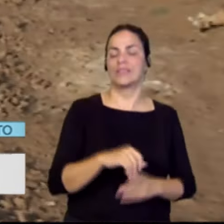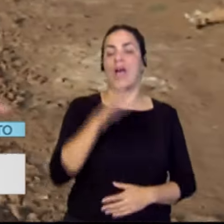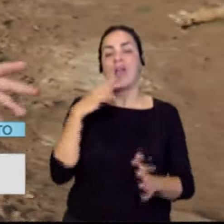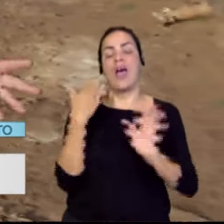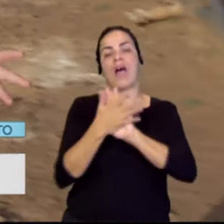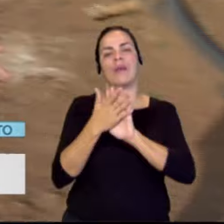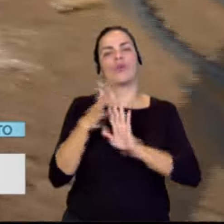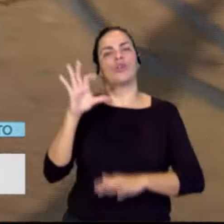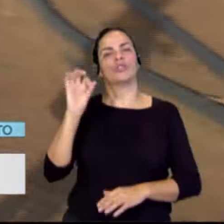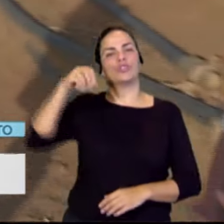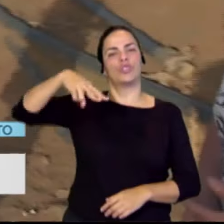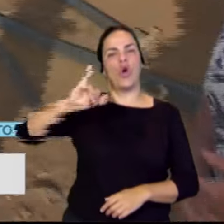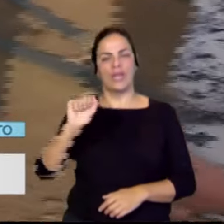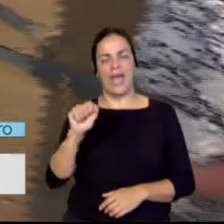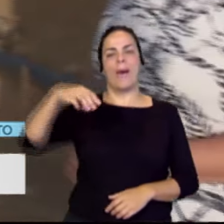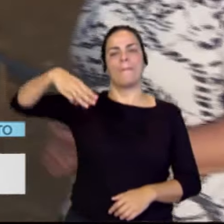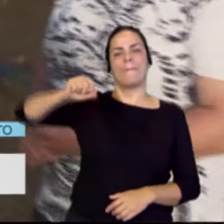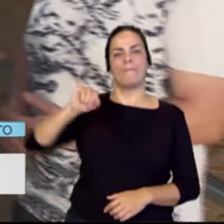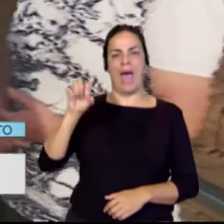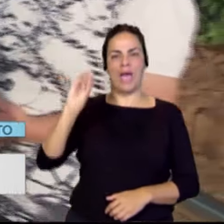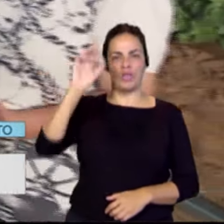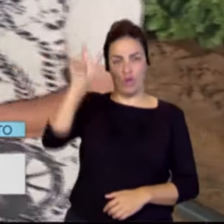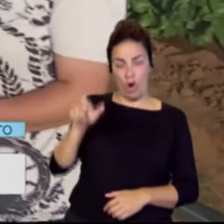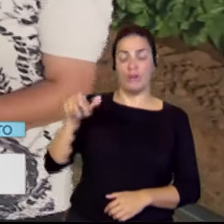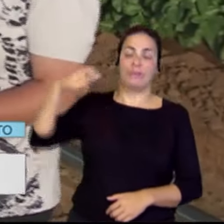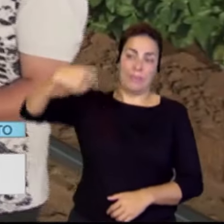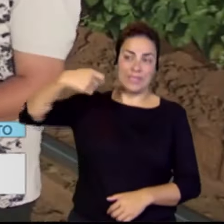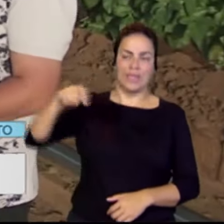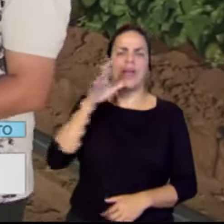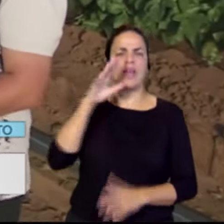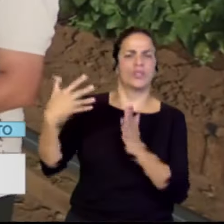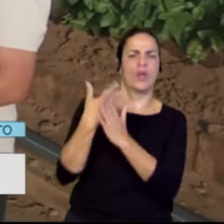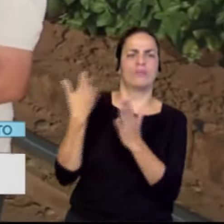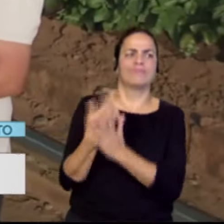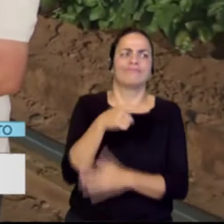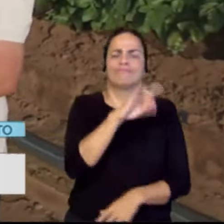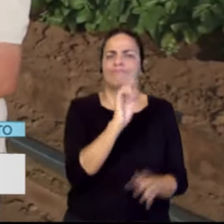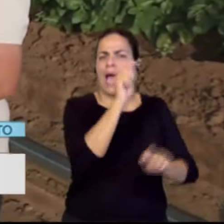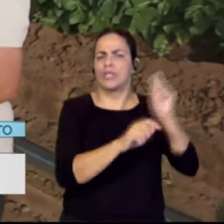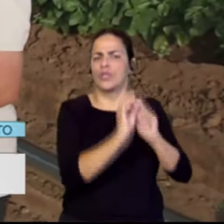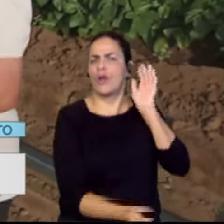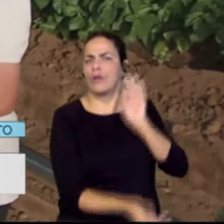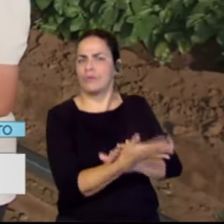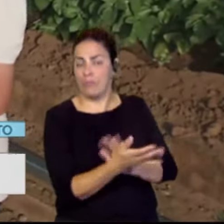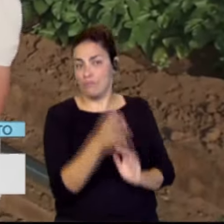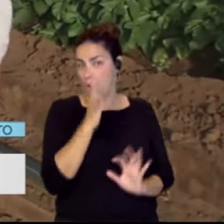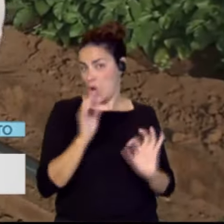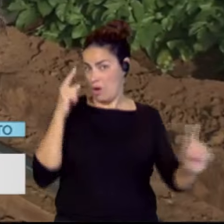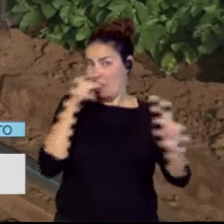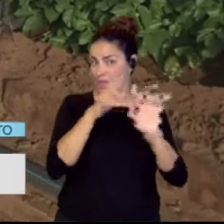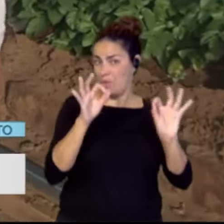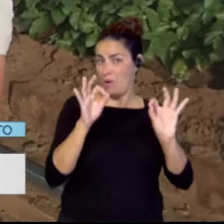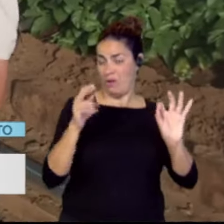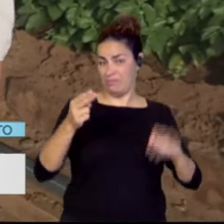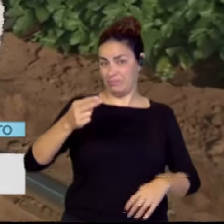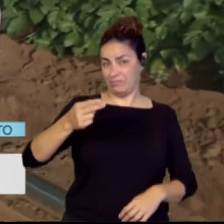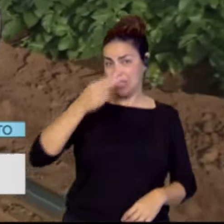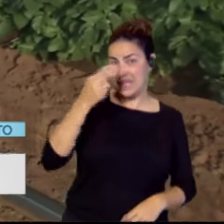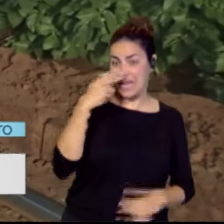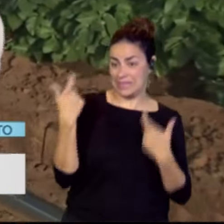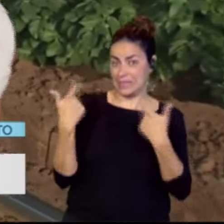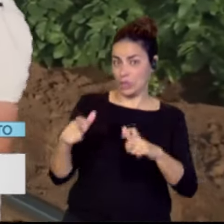mayor que es la presidenta que nos va a contar porque ha nacido sobre todo para poder defender los intereses del